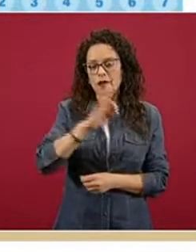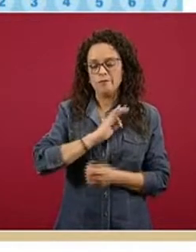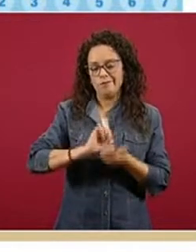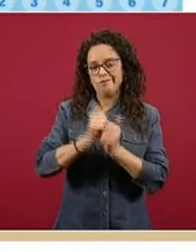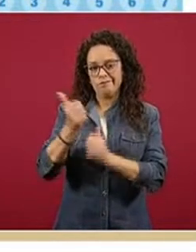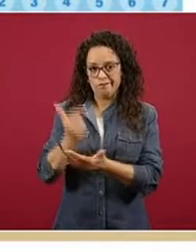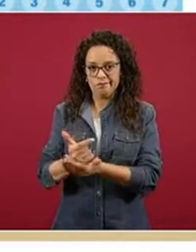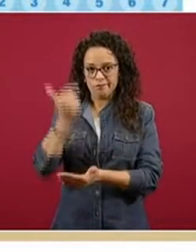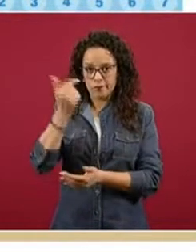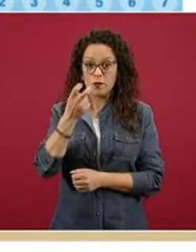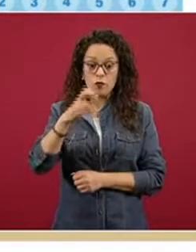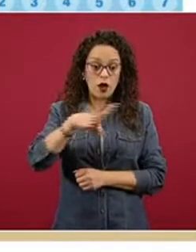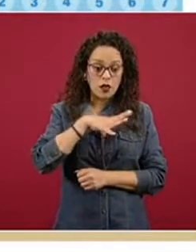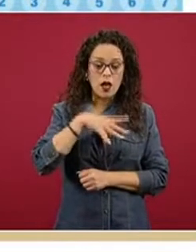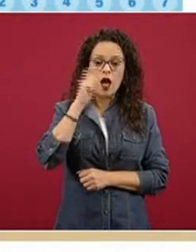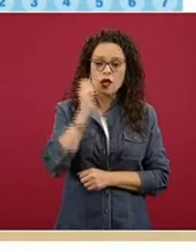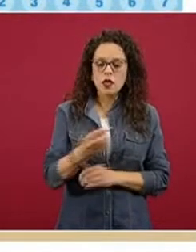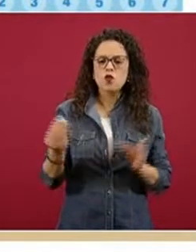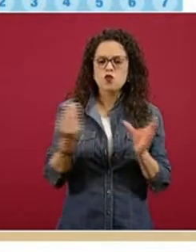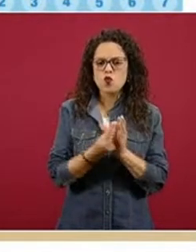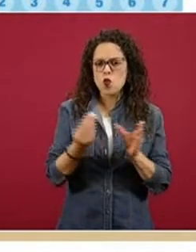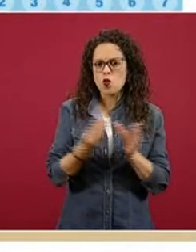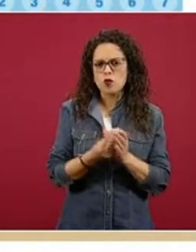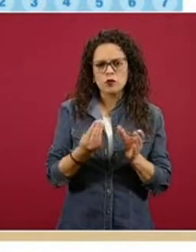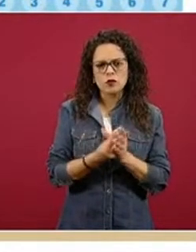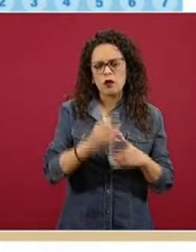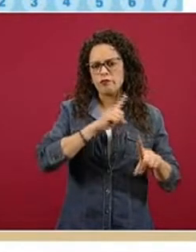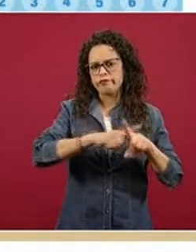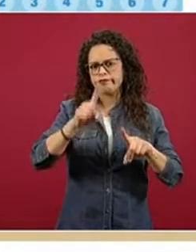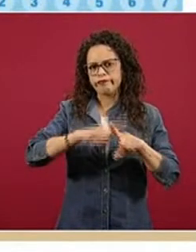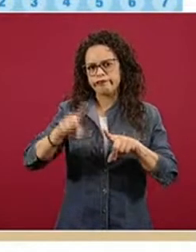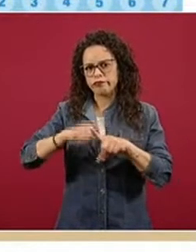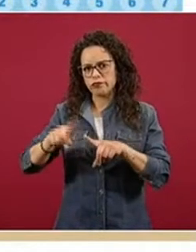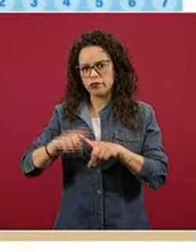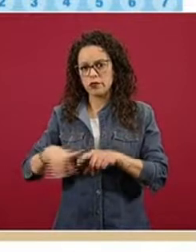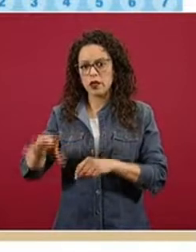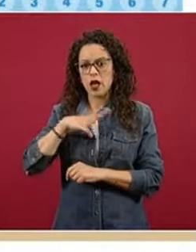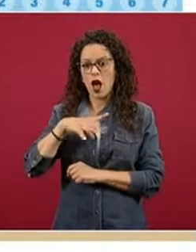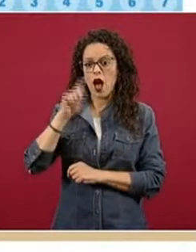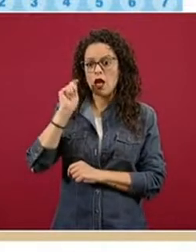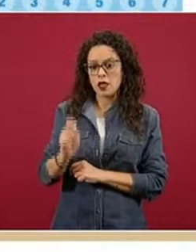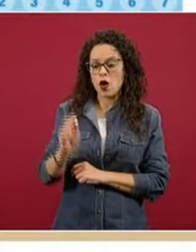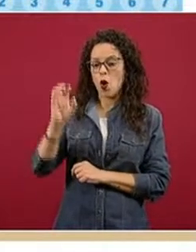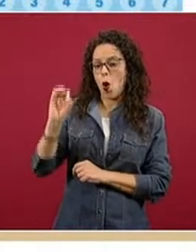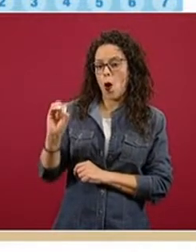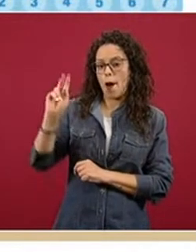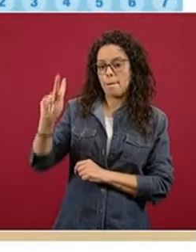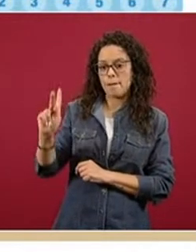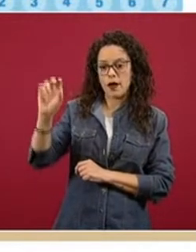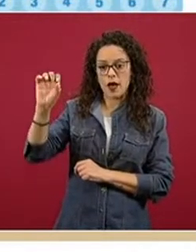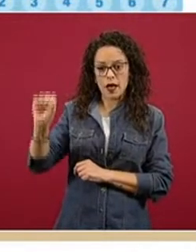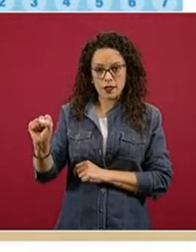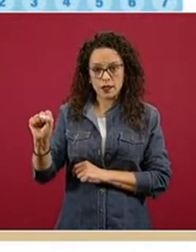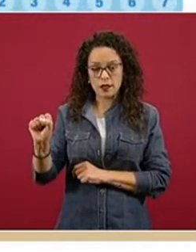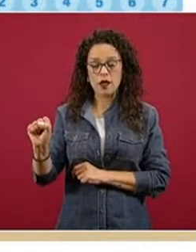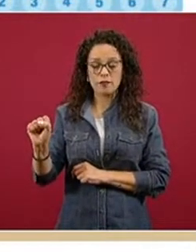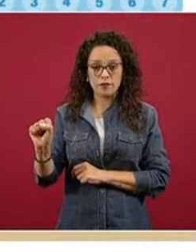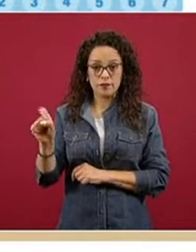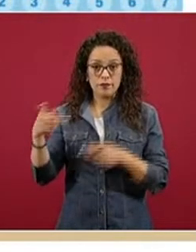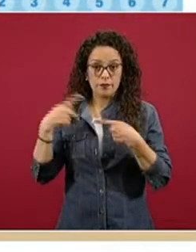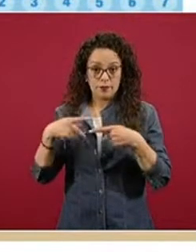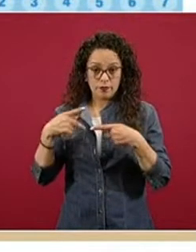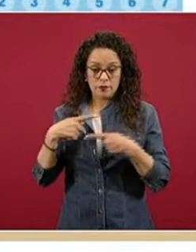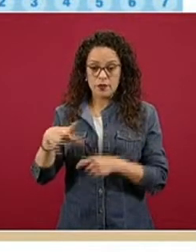cursos de capacitación. El último curso de capacitación involucró a personal de OPS, se capacitó, como ustedes pueden ver,